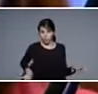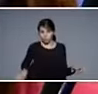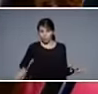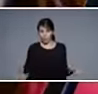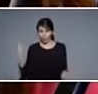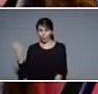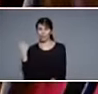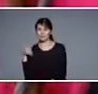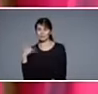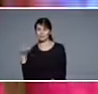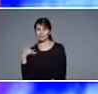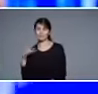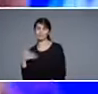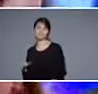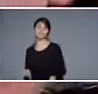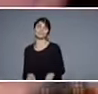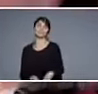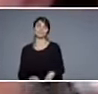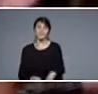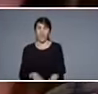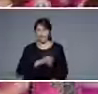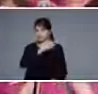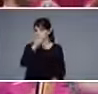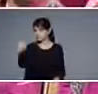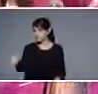Que ya llevo dos.